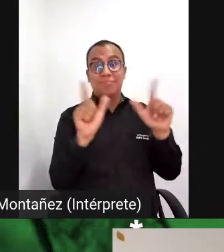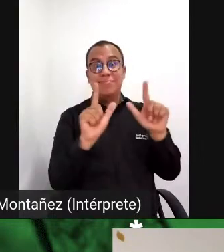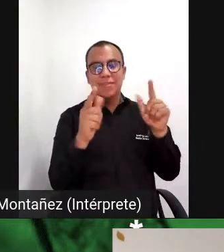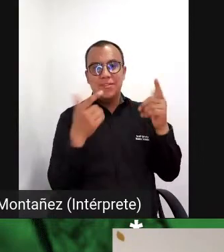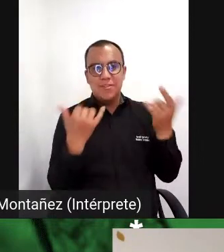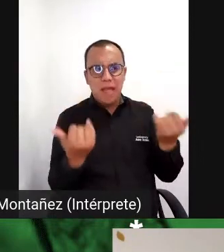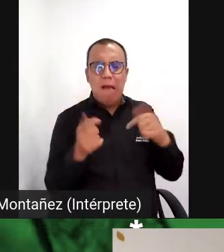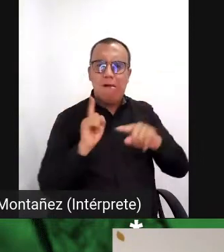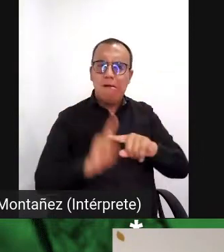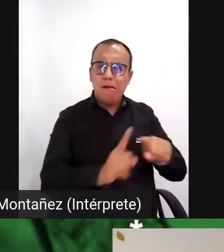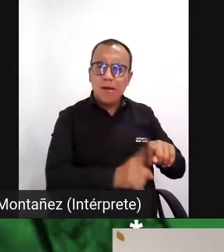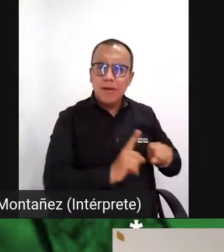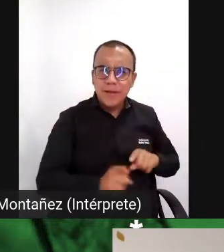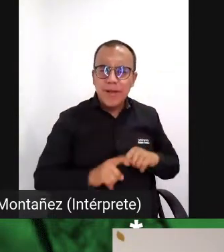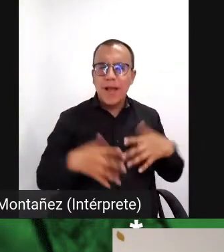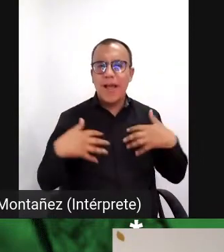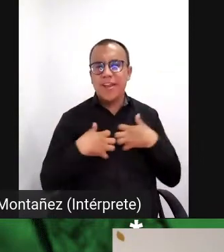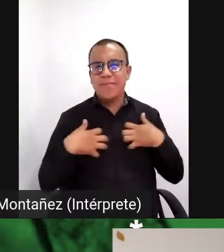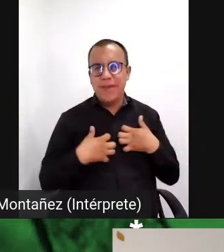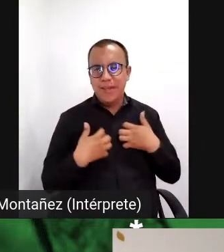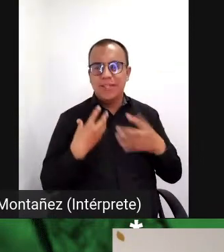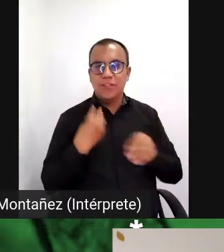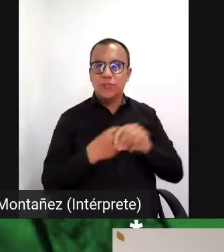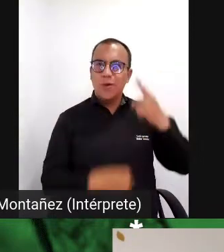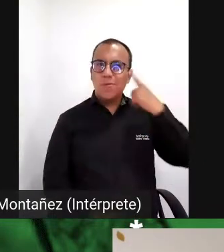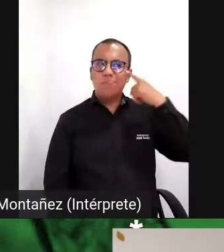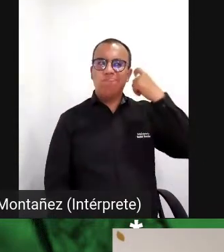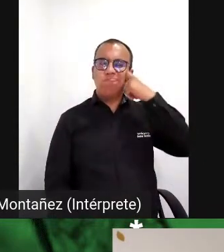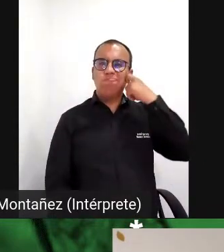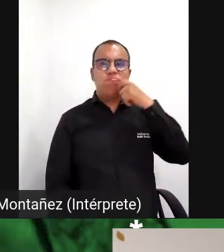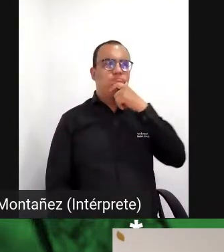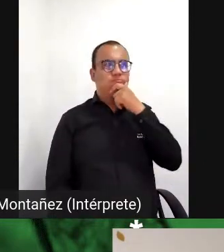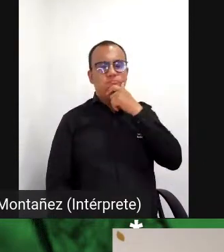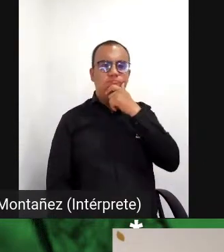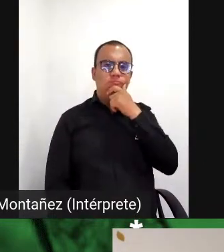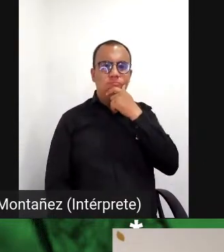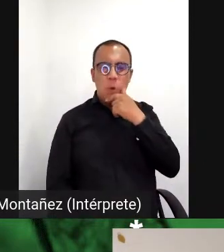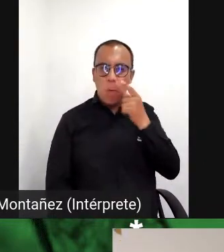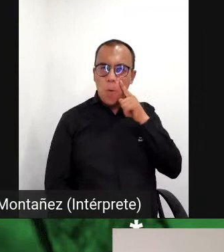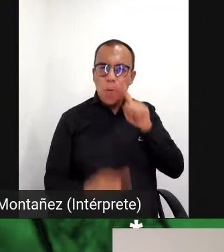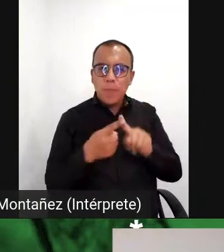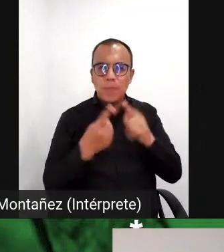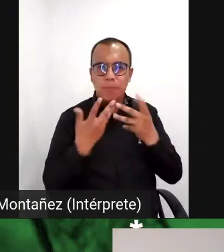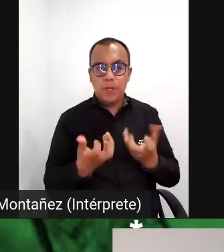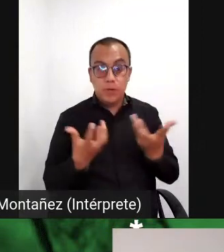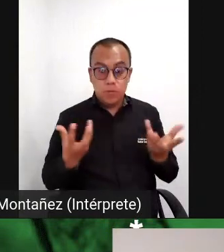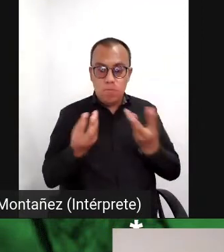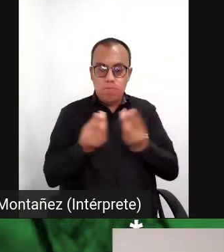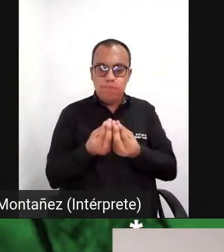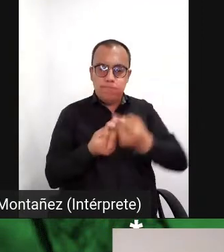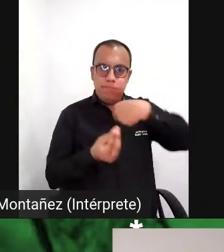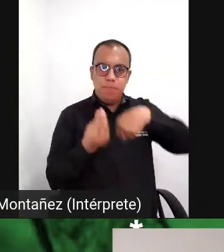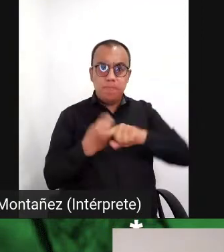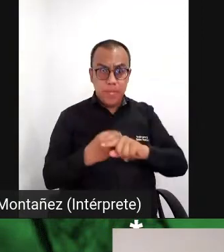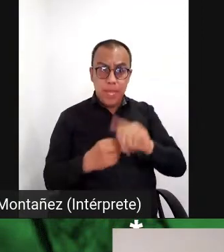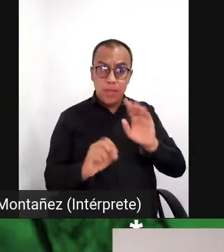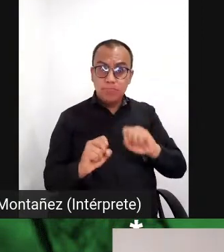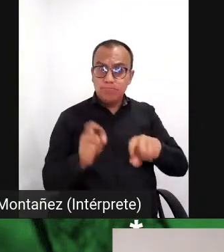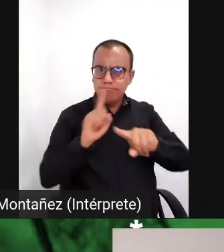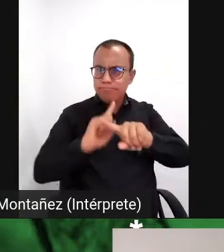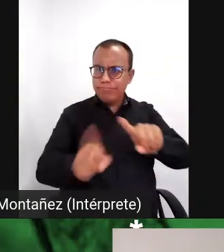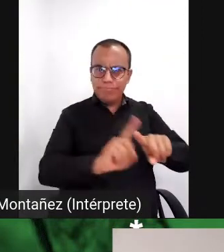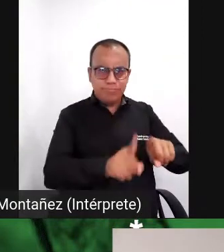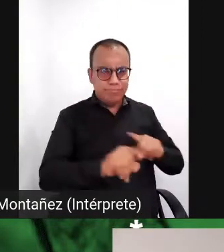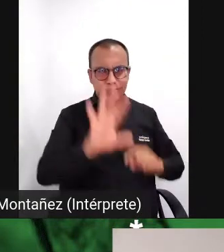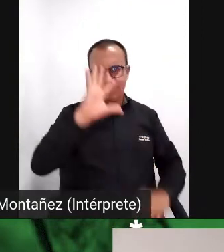el libro planteó como un gran reto, cómo llegar, y en esa medida armamos un equipo multidisciplinario. Digamos,